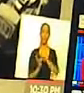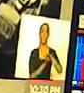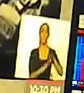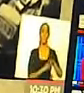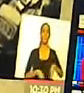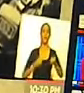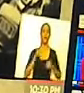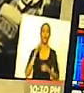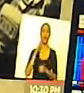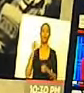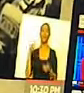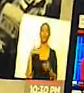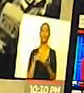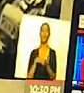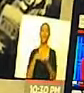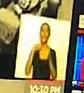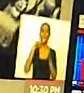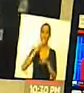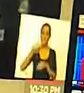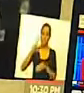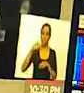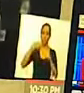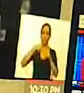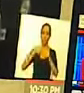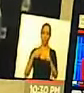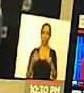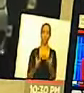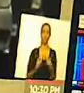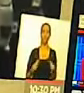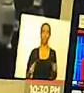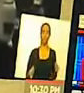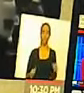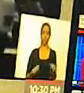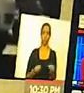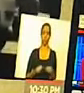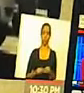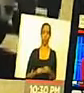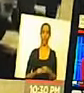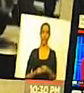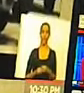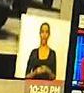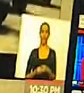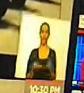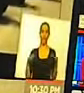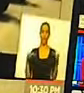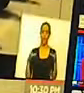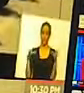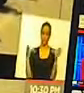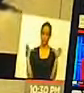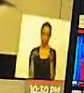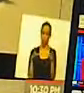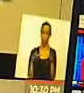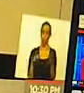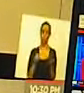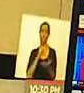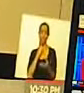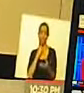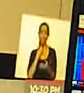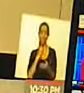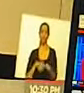de gasolina destruidos en tanques clandestinos y en embarcaciones. Más de